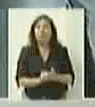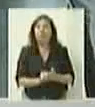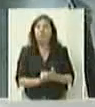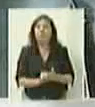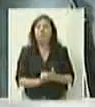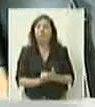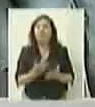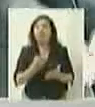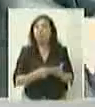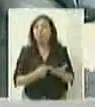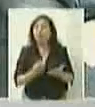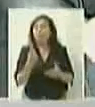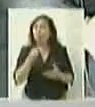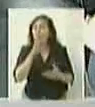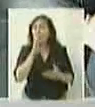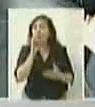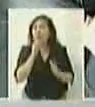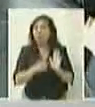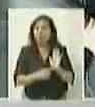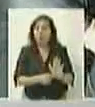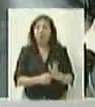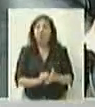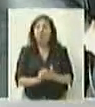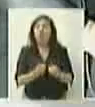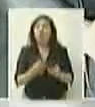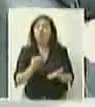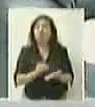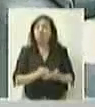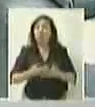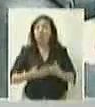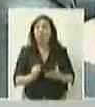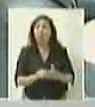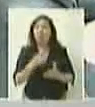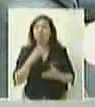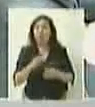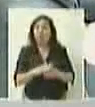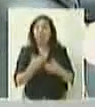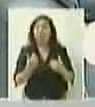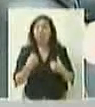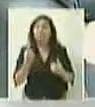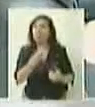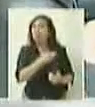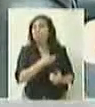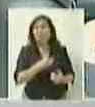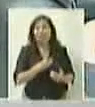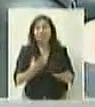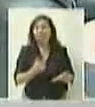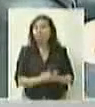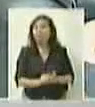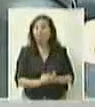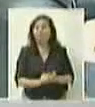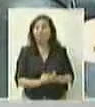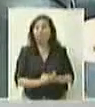digamos, pretendiendo decir de que la primera dama aparece, digamos, con mucho más frecuencia o más cobertura que el primer ministro. Entonces,